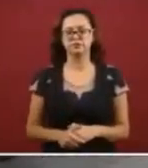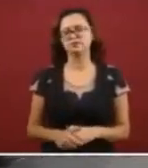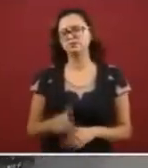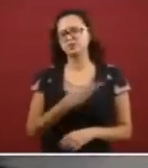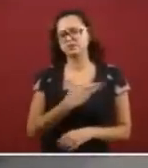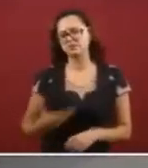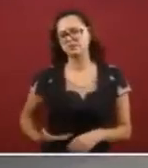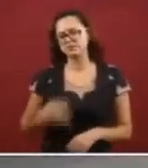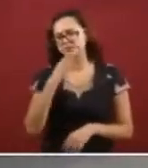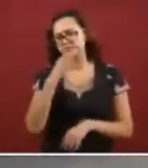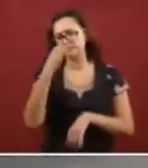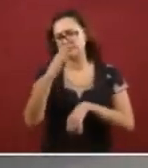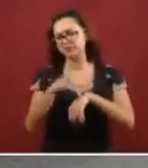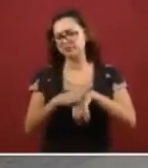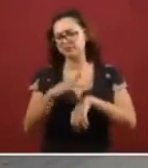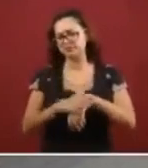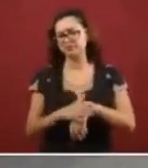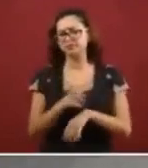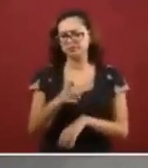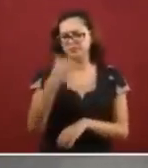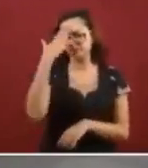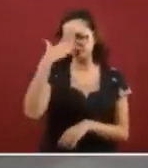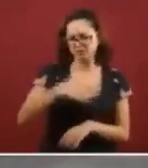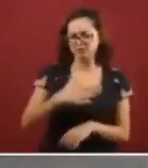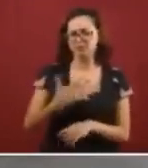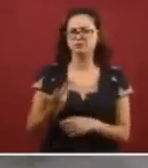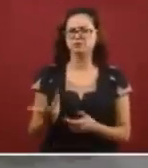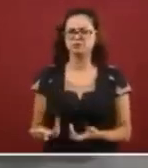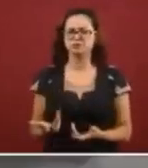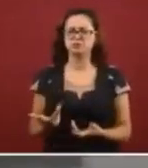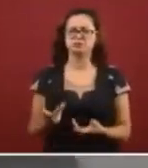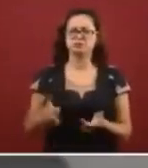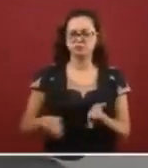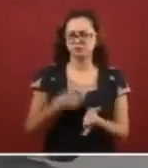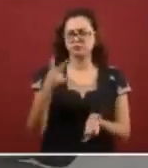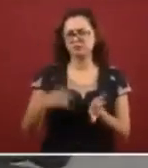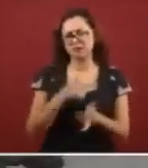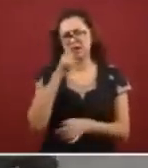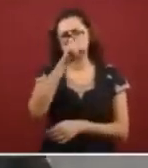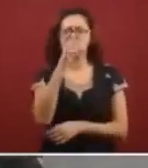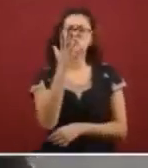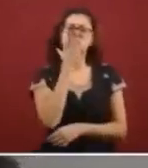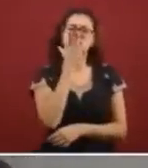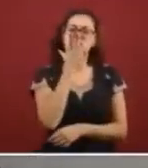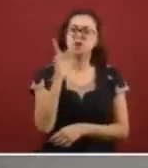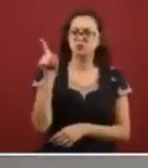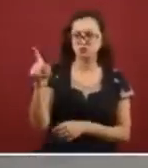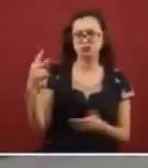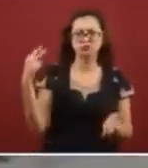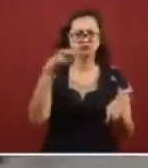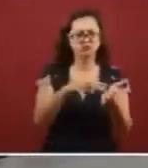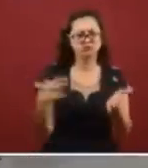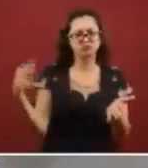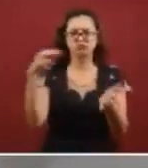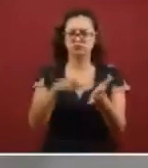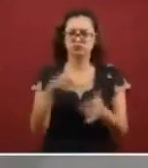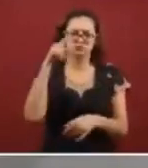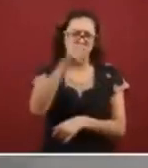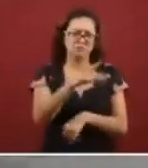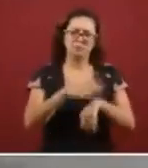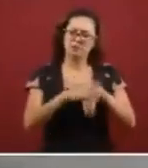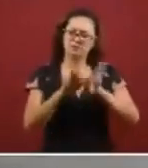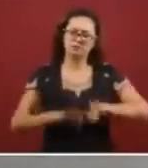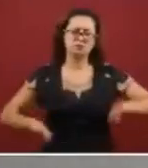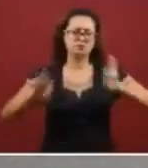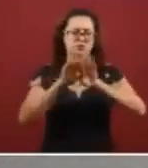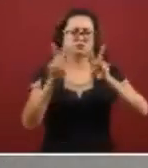Presidente, usted sabe, porque ha estado permanentemente en nuestro estado, que Sonora, pues la minería es el principal sector de nuestra